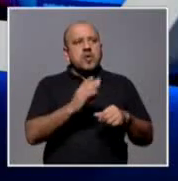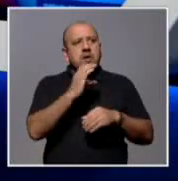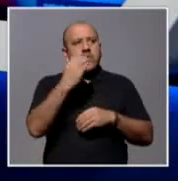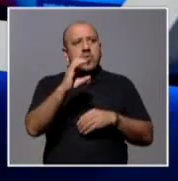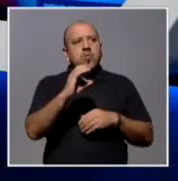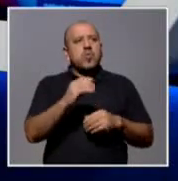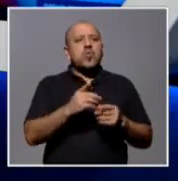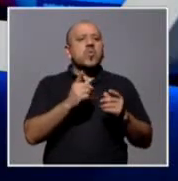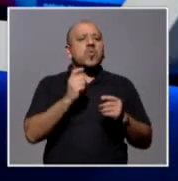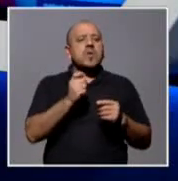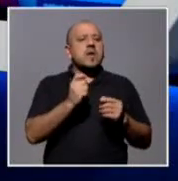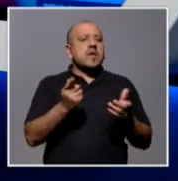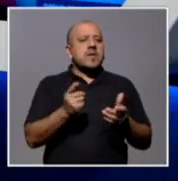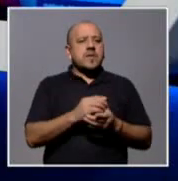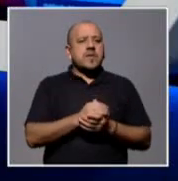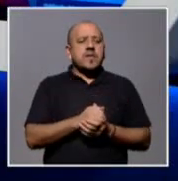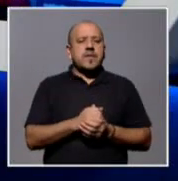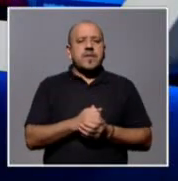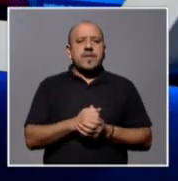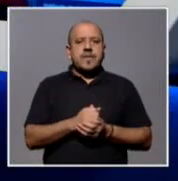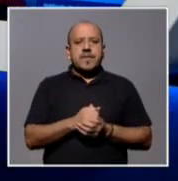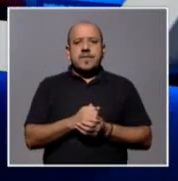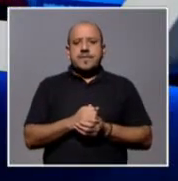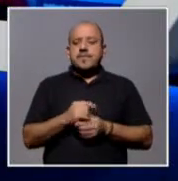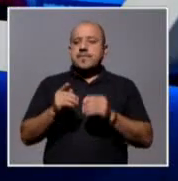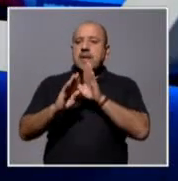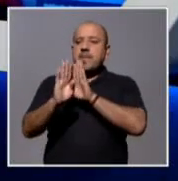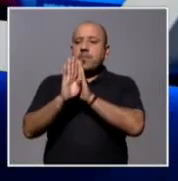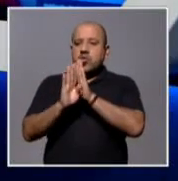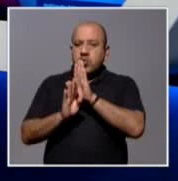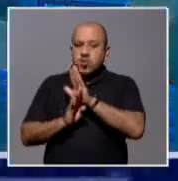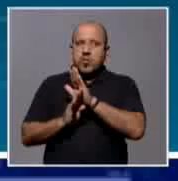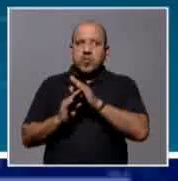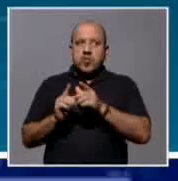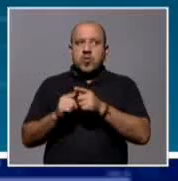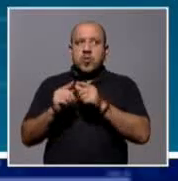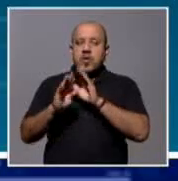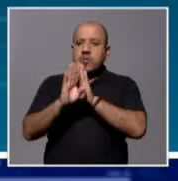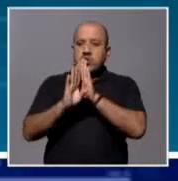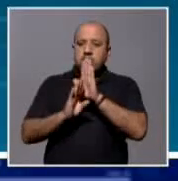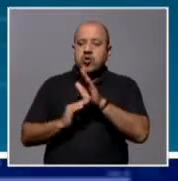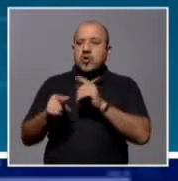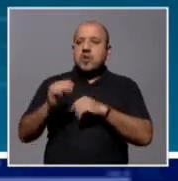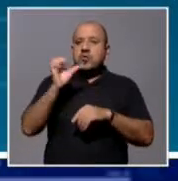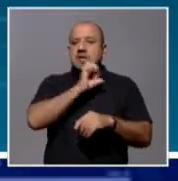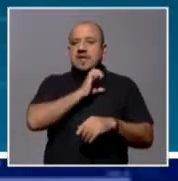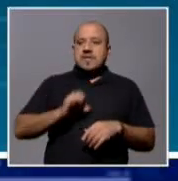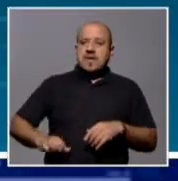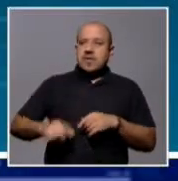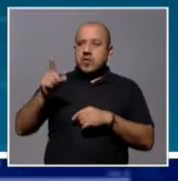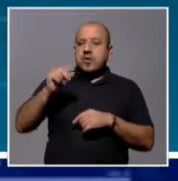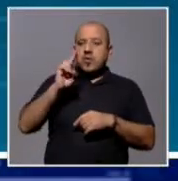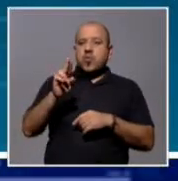dio la federación? Bueno, el protocolo es un protocolo del estado de Utah